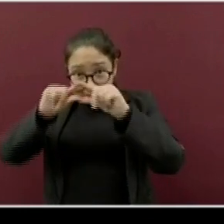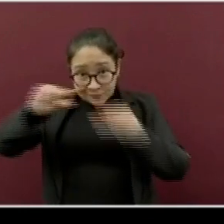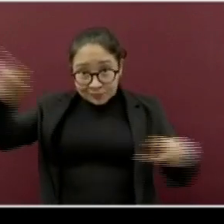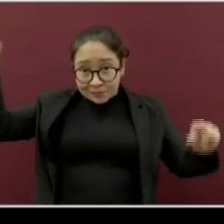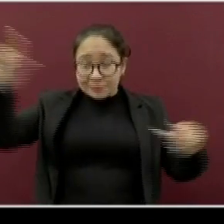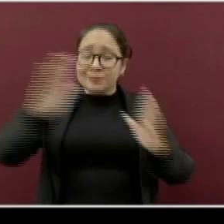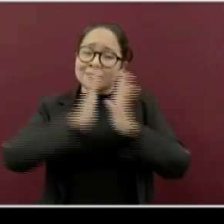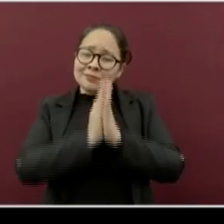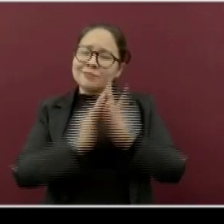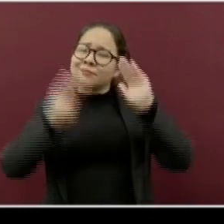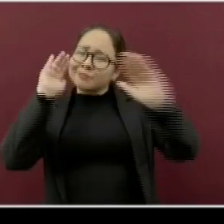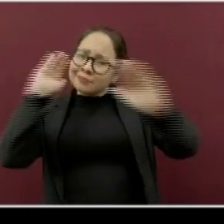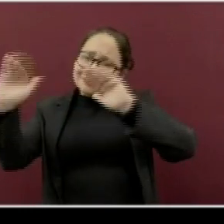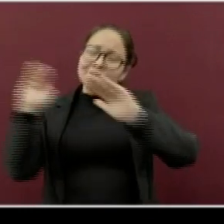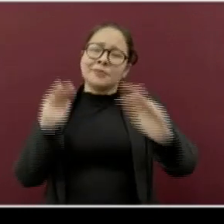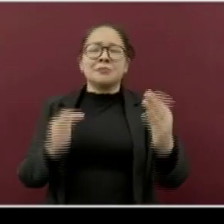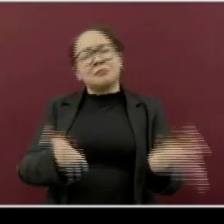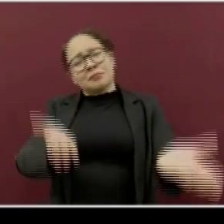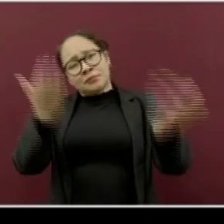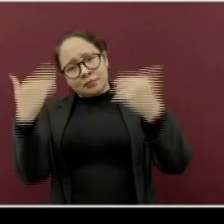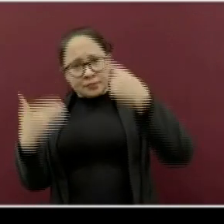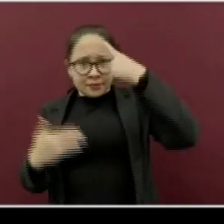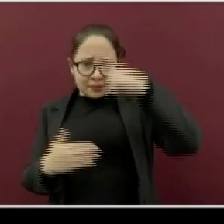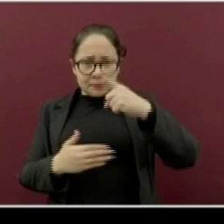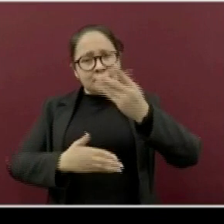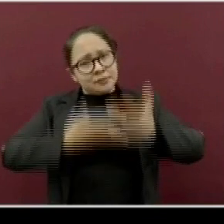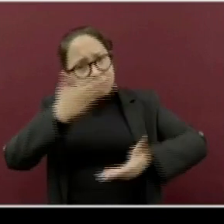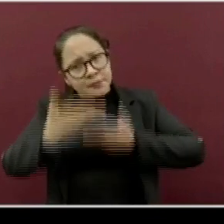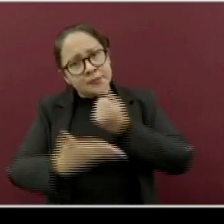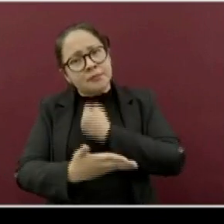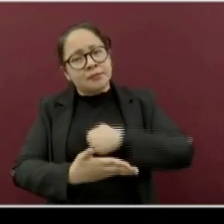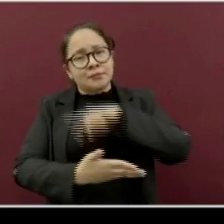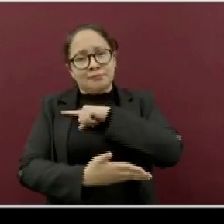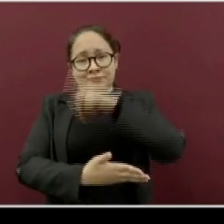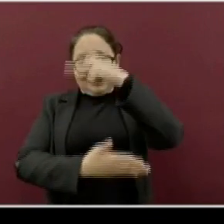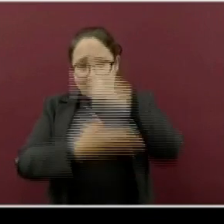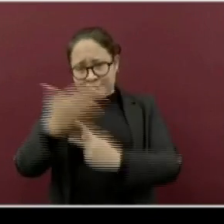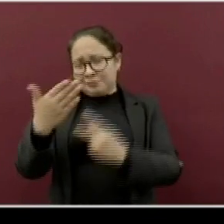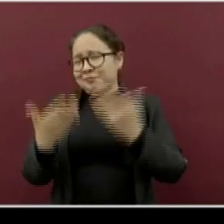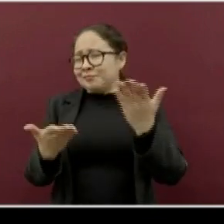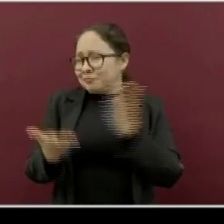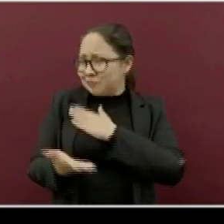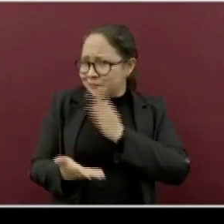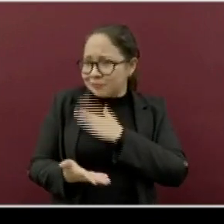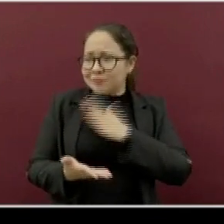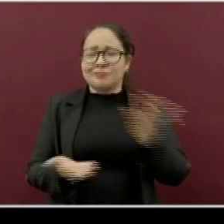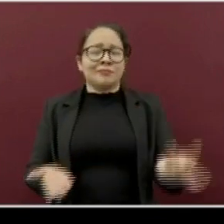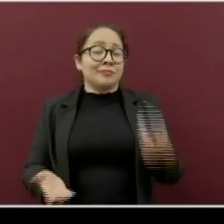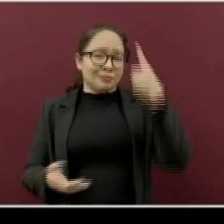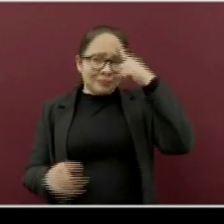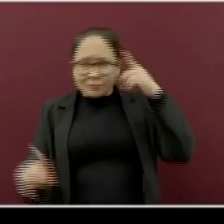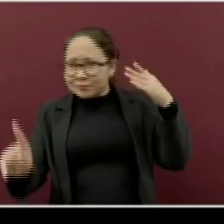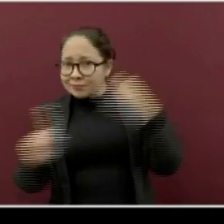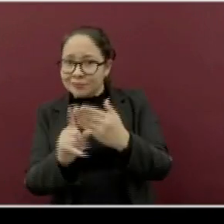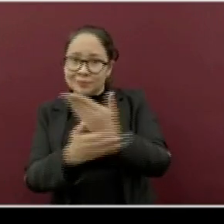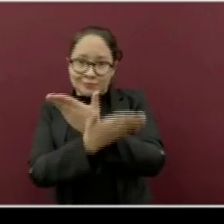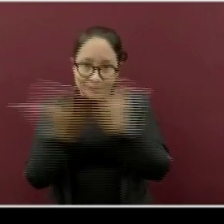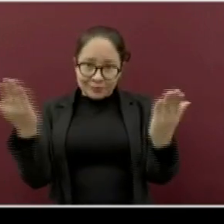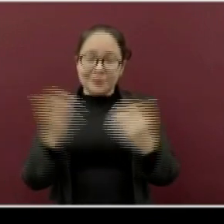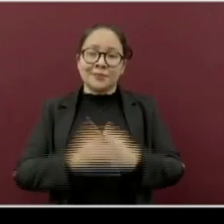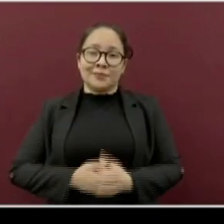invitamos a hacer uso de este noble programa que fue creado especialmente para